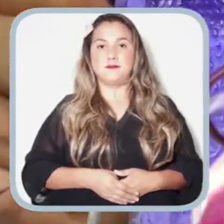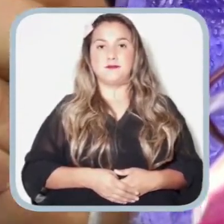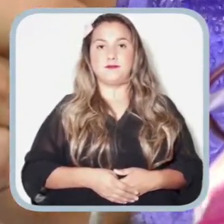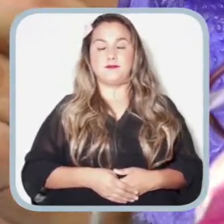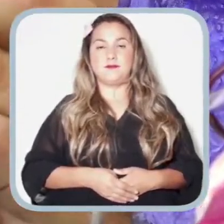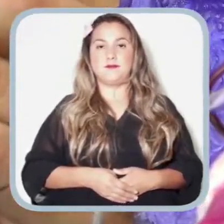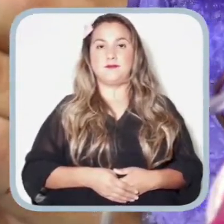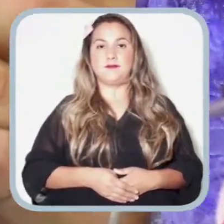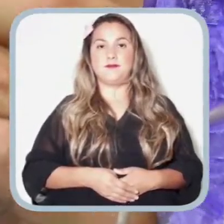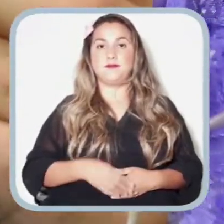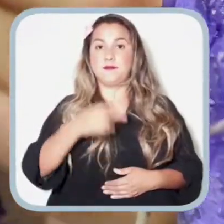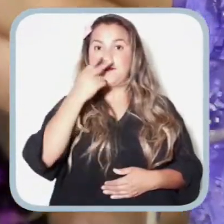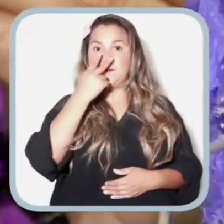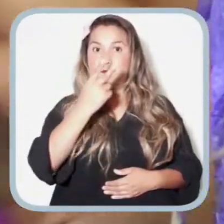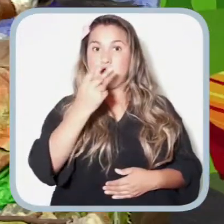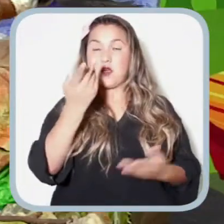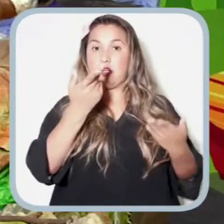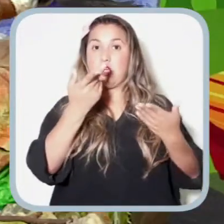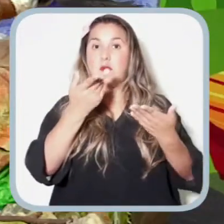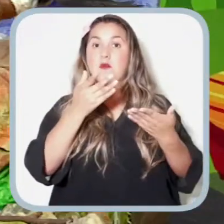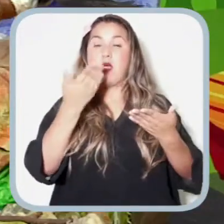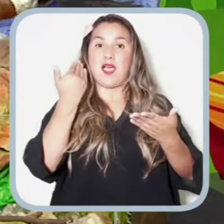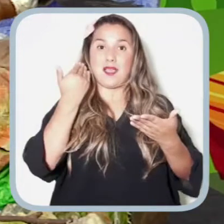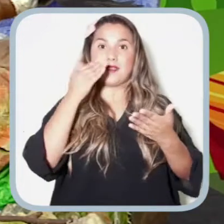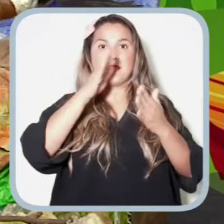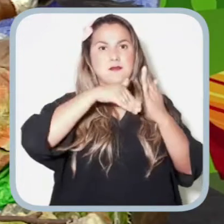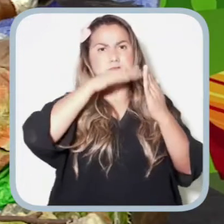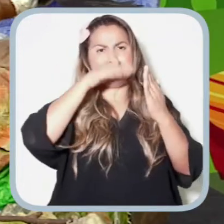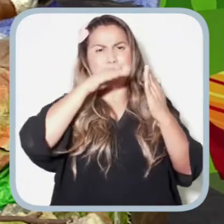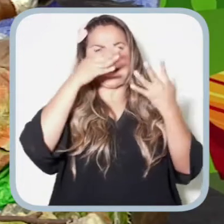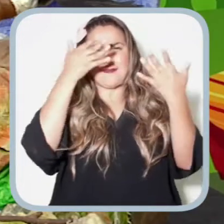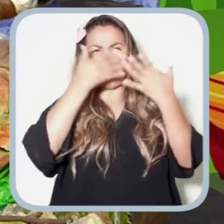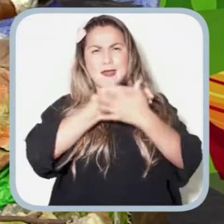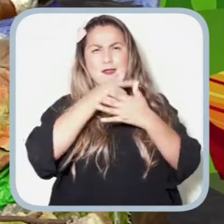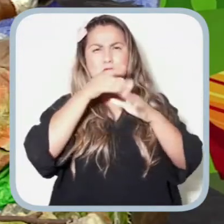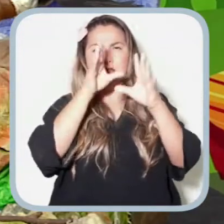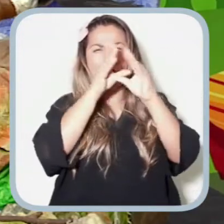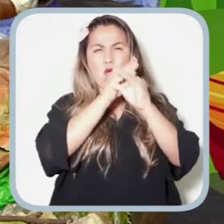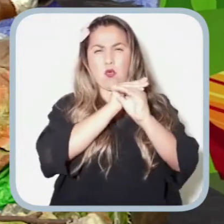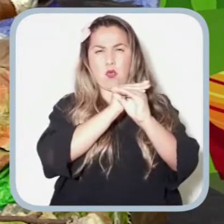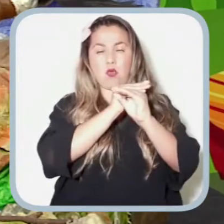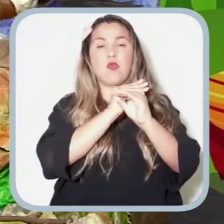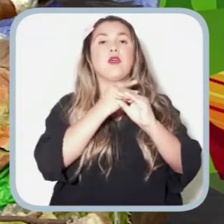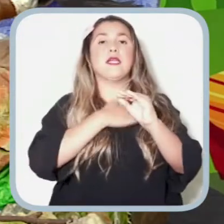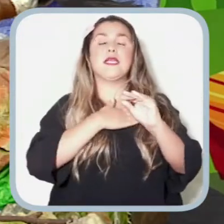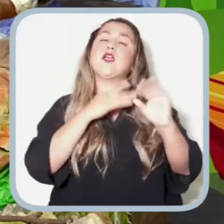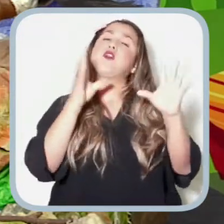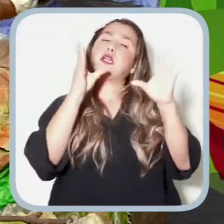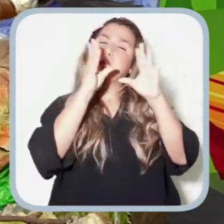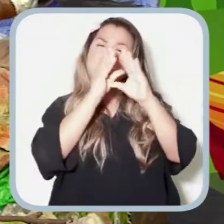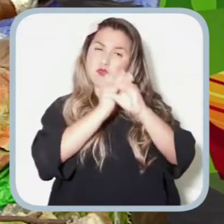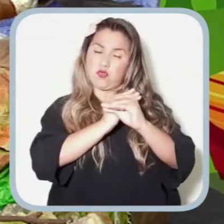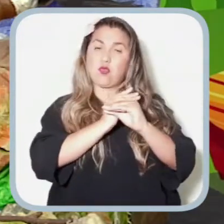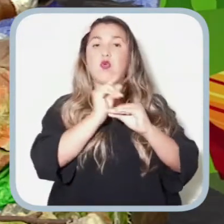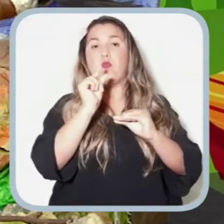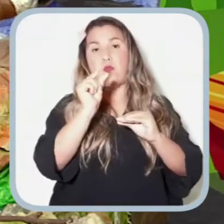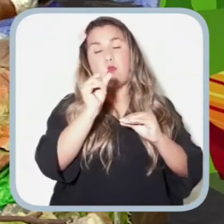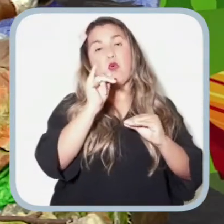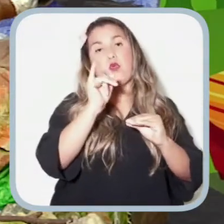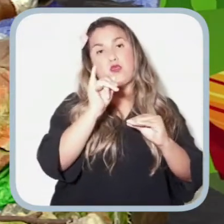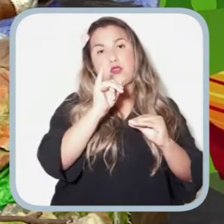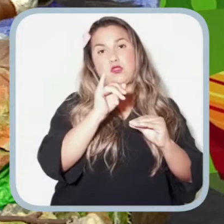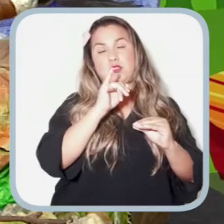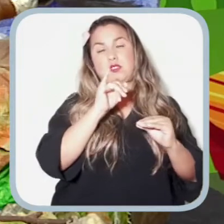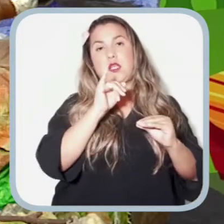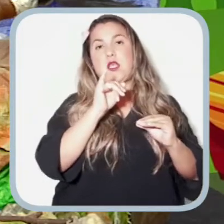fijan como estaba pintando antes con negro ahí se oscurece yo ahora quiero que eso ocurrió un poco porque no es que